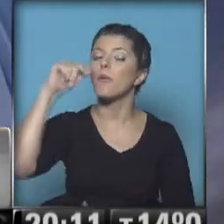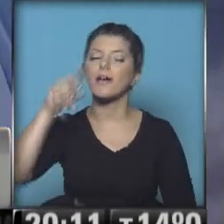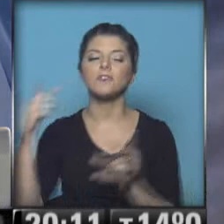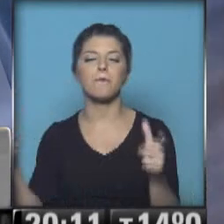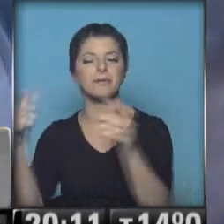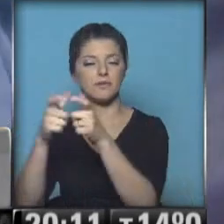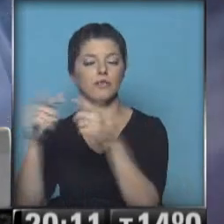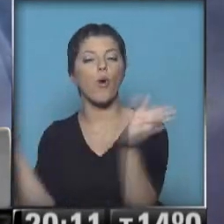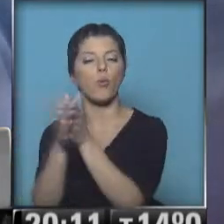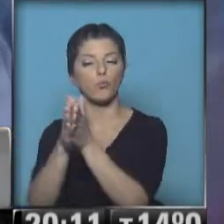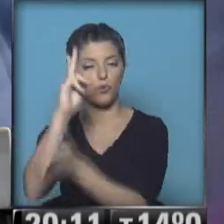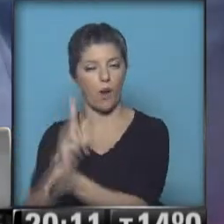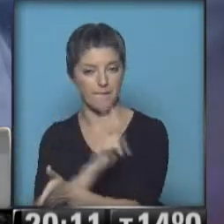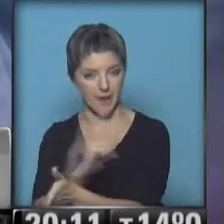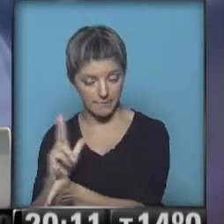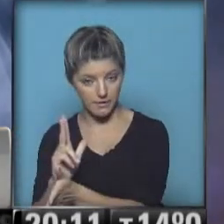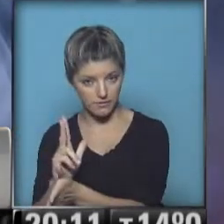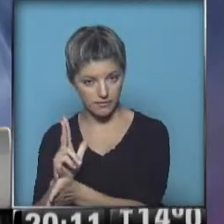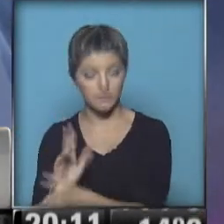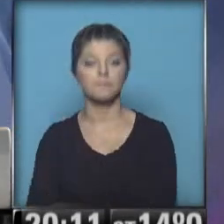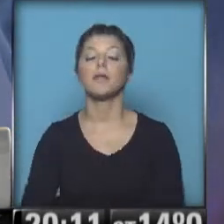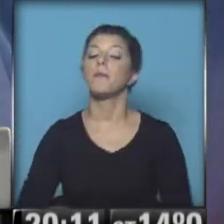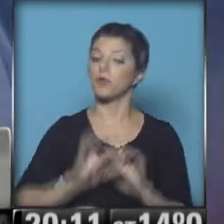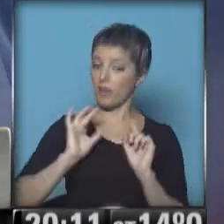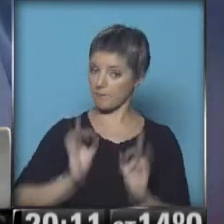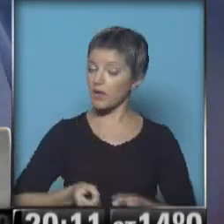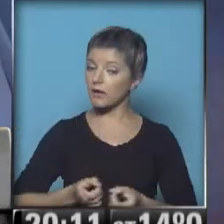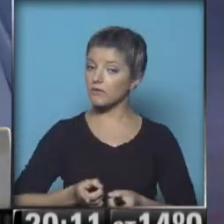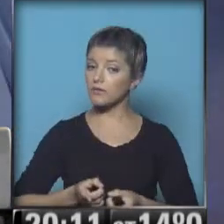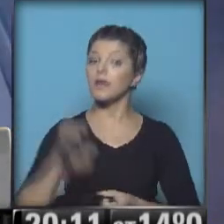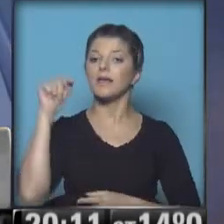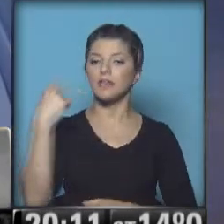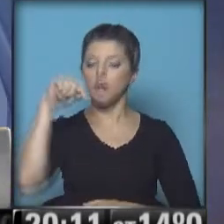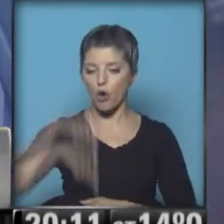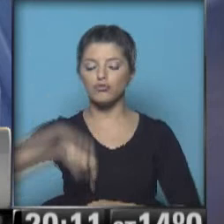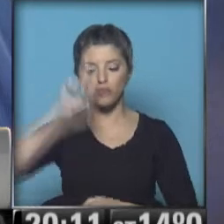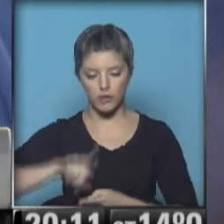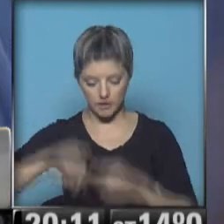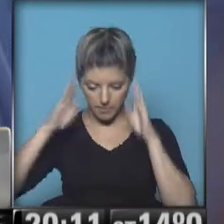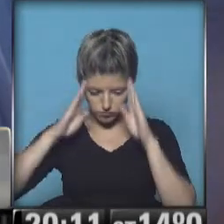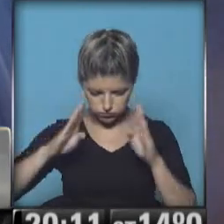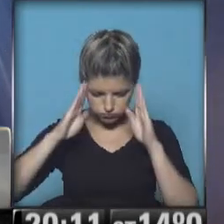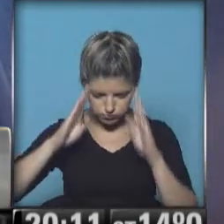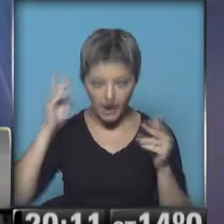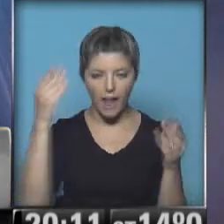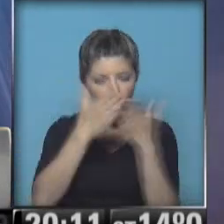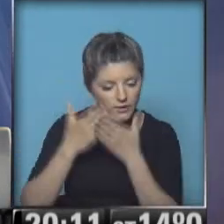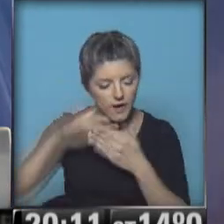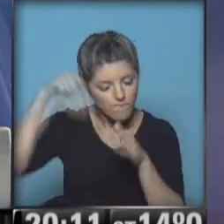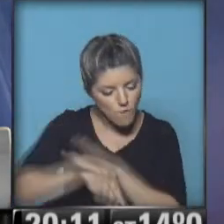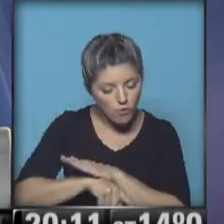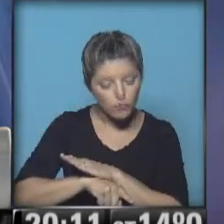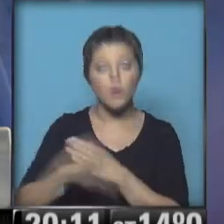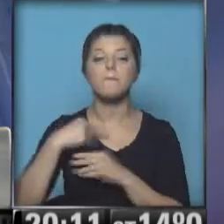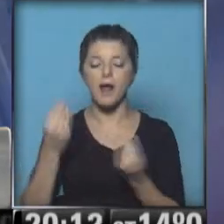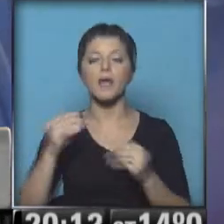con el papá francisco también pero que reitero se ha tomado el día para medir cada palabra y decirle al mundo cuál es la